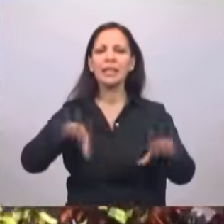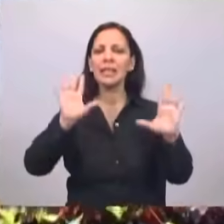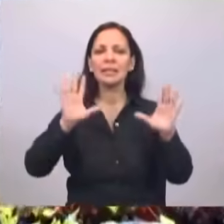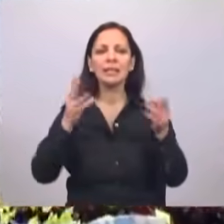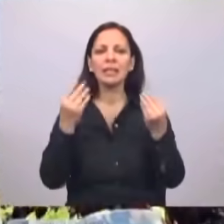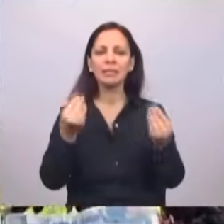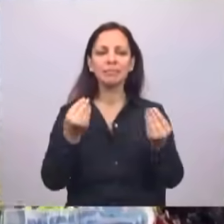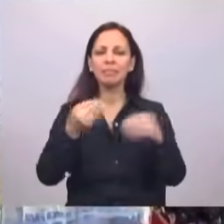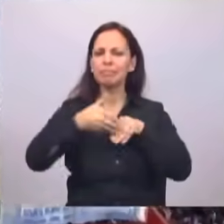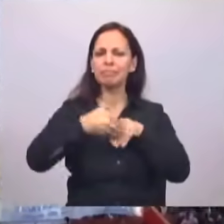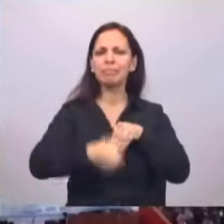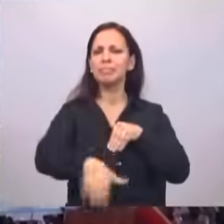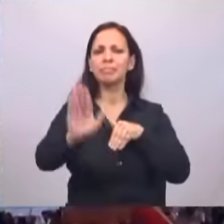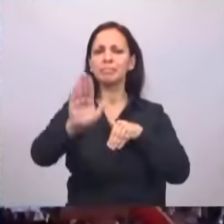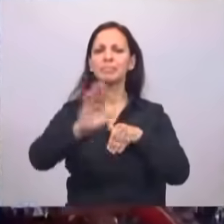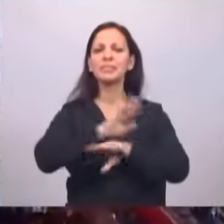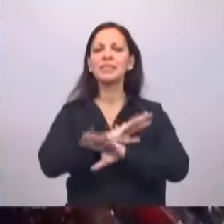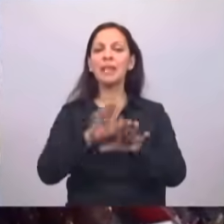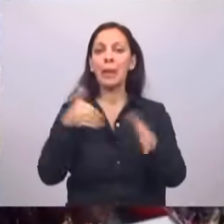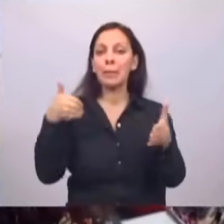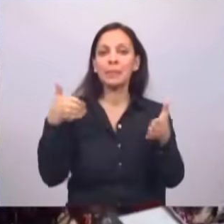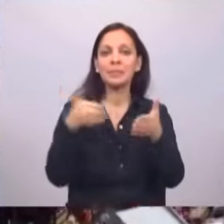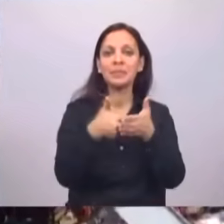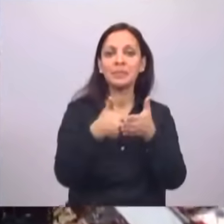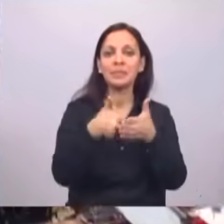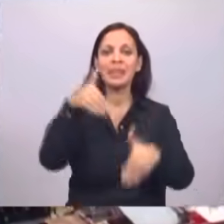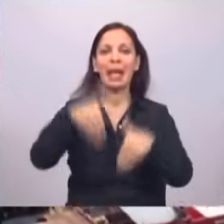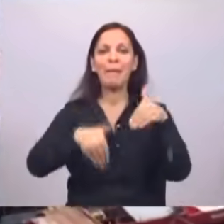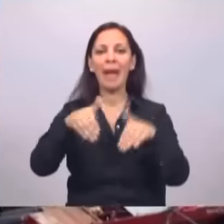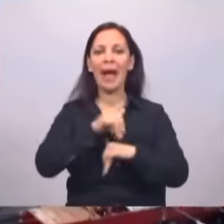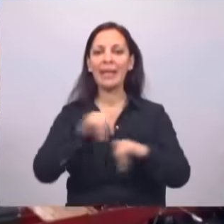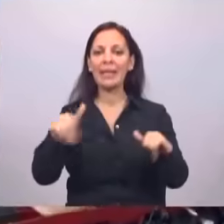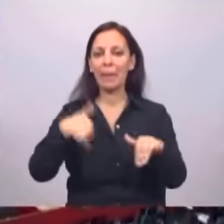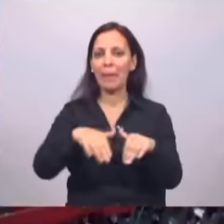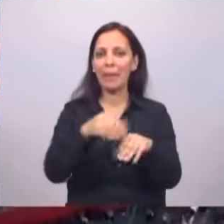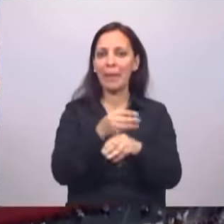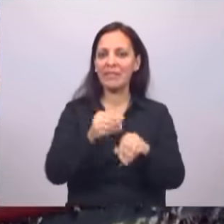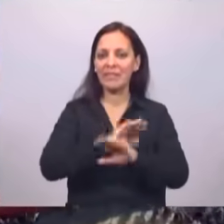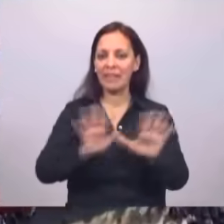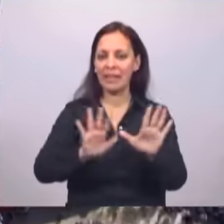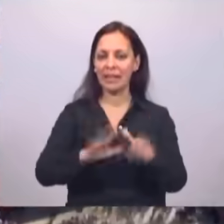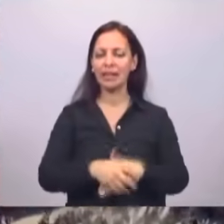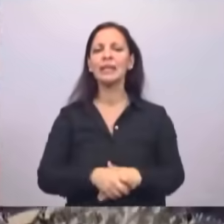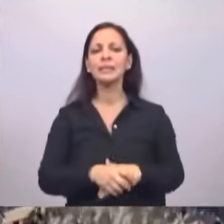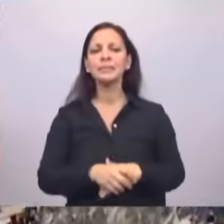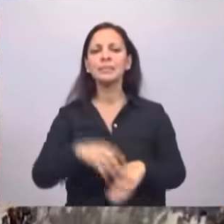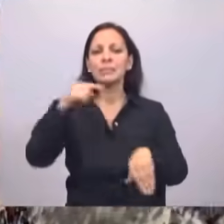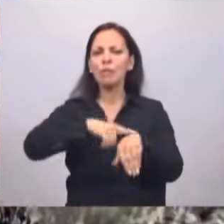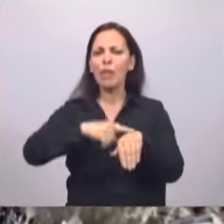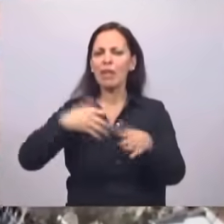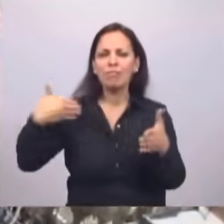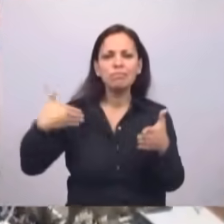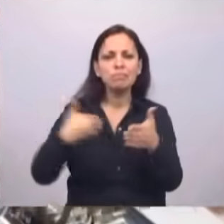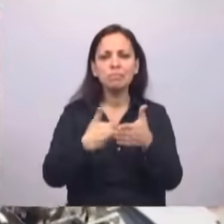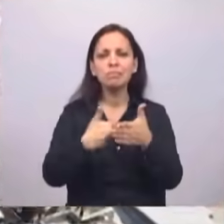a la recta final de la campaña, una recta final que va a